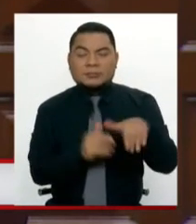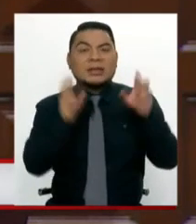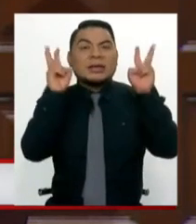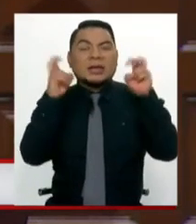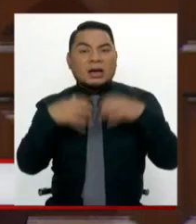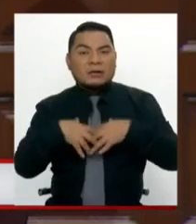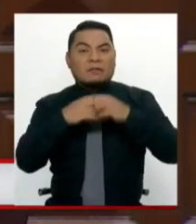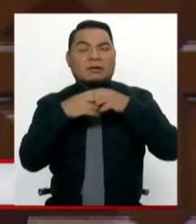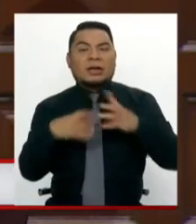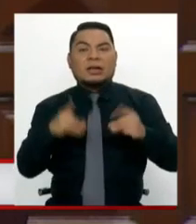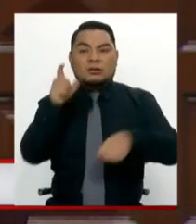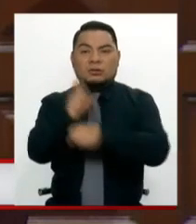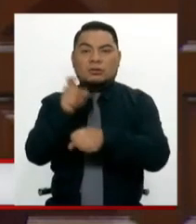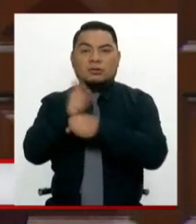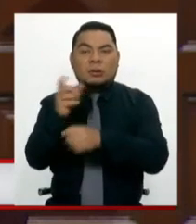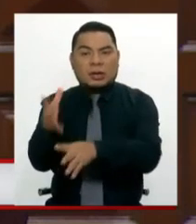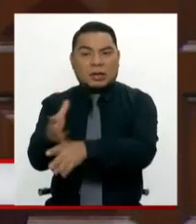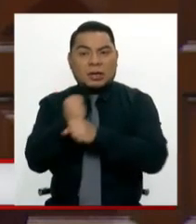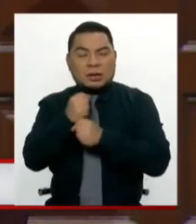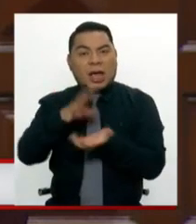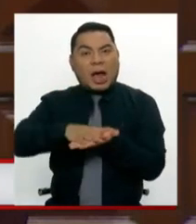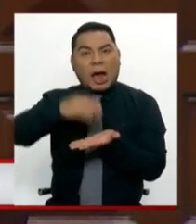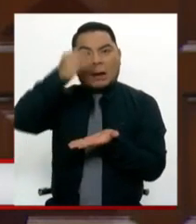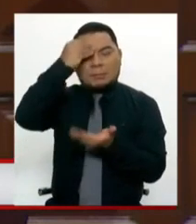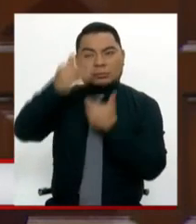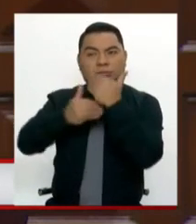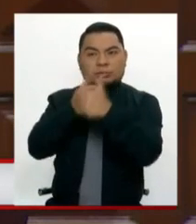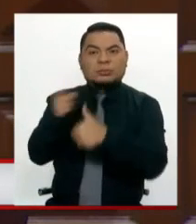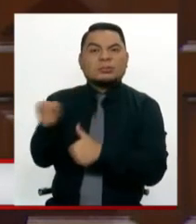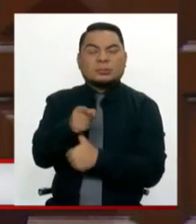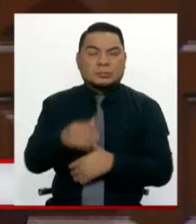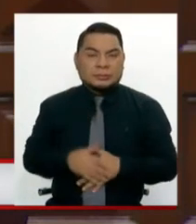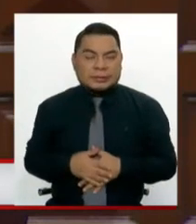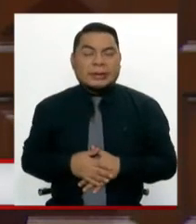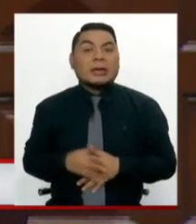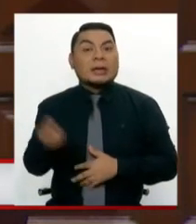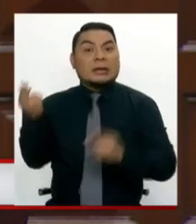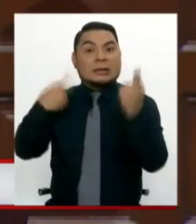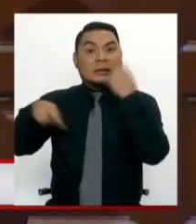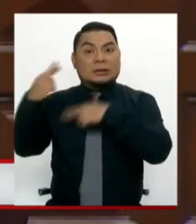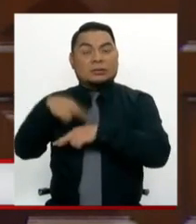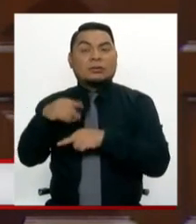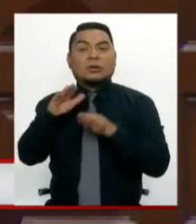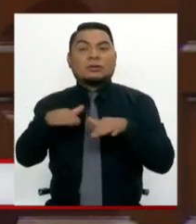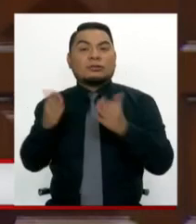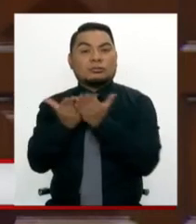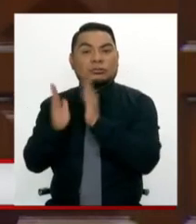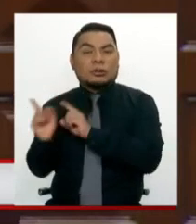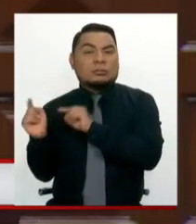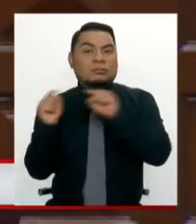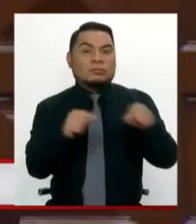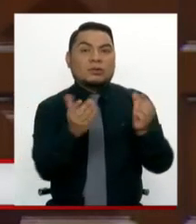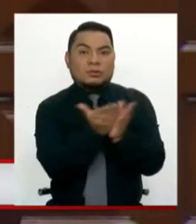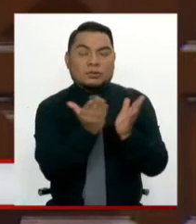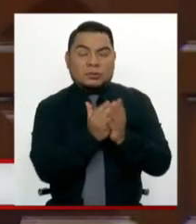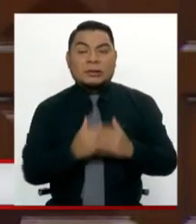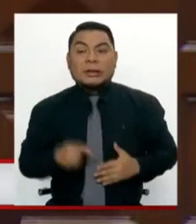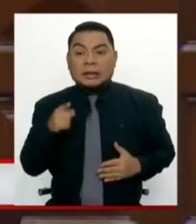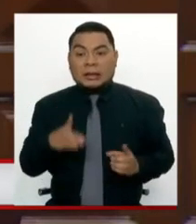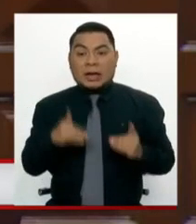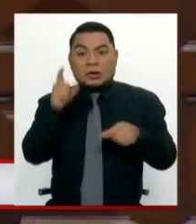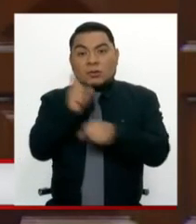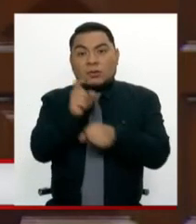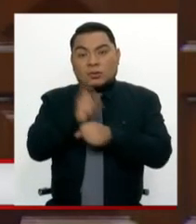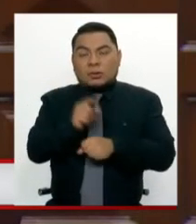del sistema educativo y recuperación de los aprendizajes. Retorno a la presencialidad. La educación es uno de